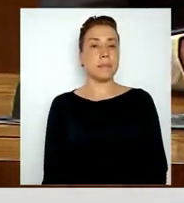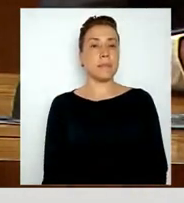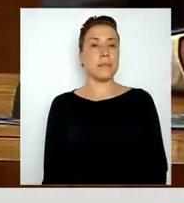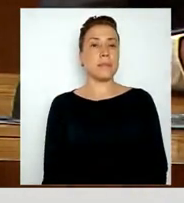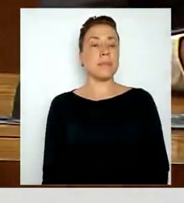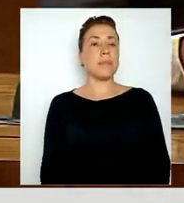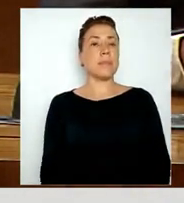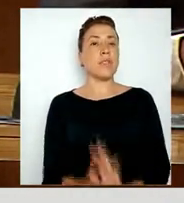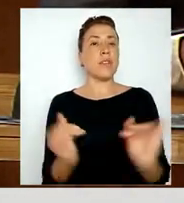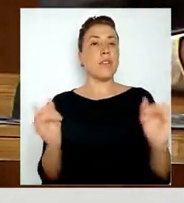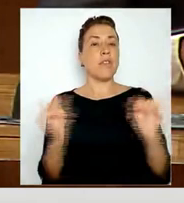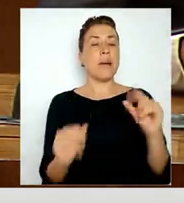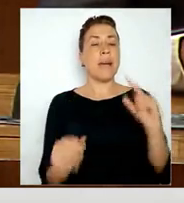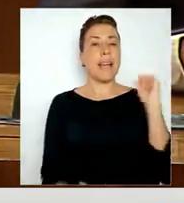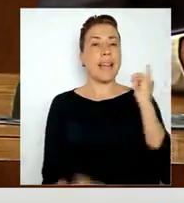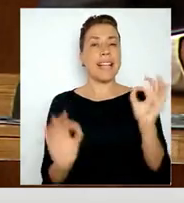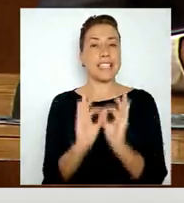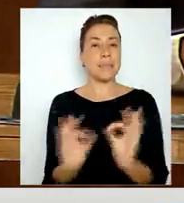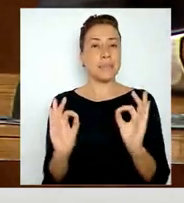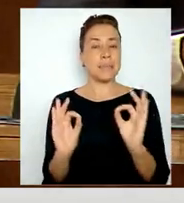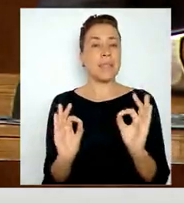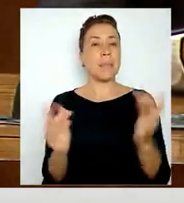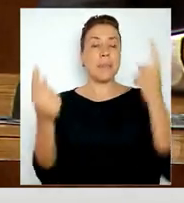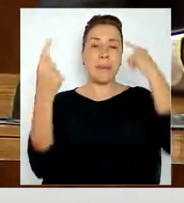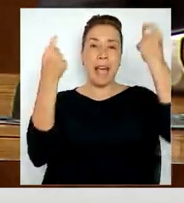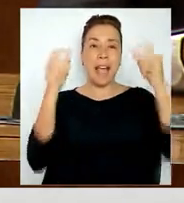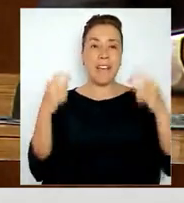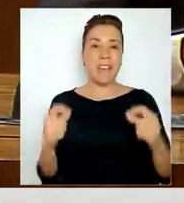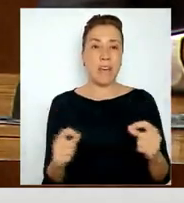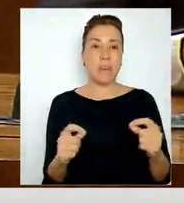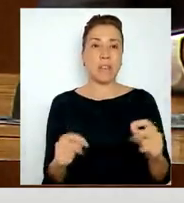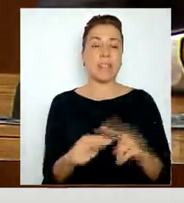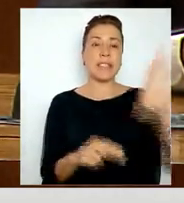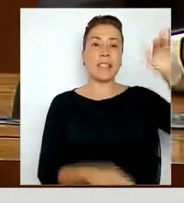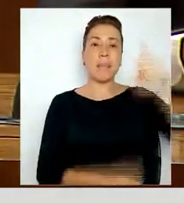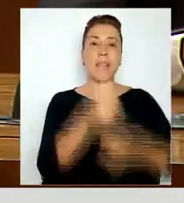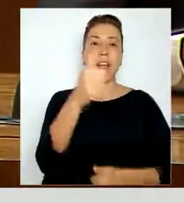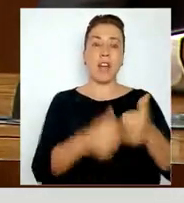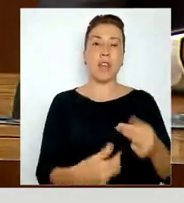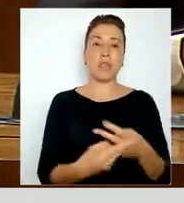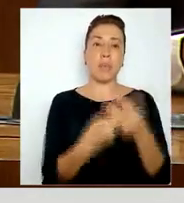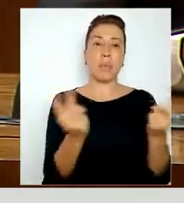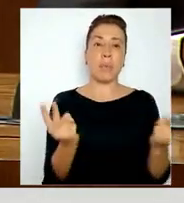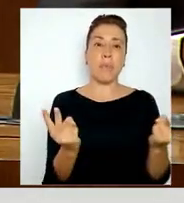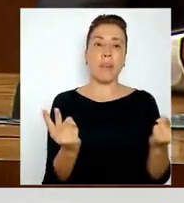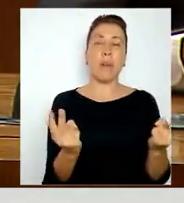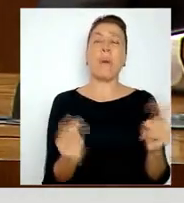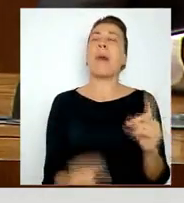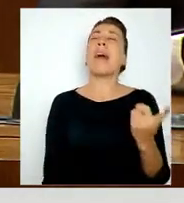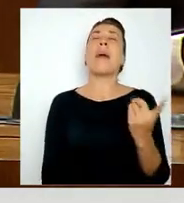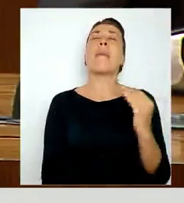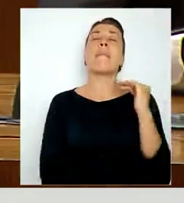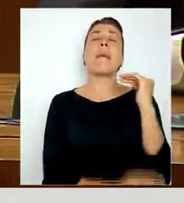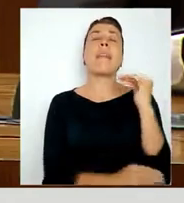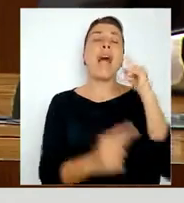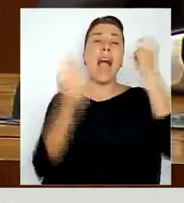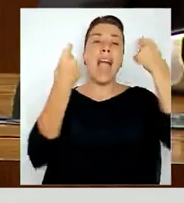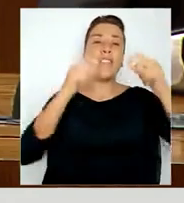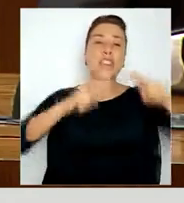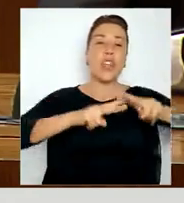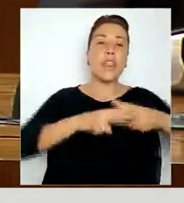y específicos de la evaluación que se hacen a través de una licitación pública lo que tiene que primar es la evaluación técnica y económica